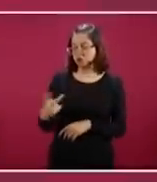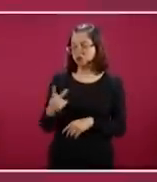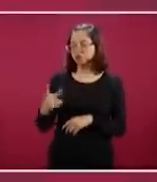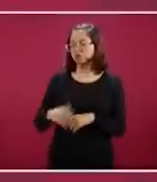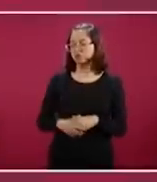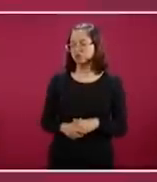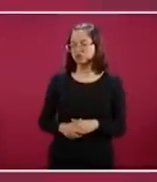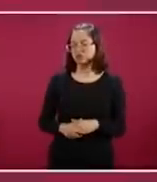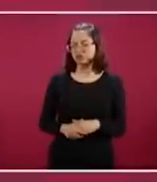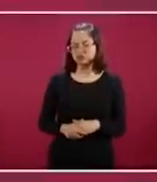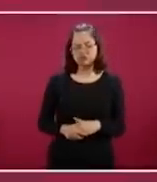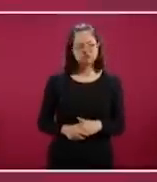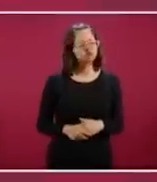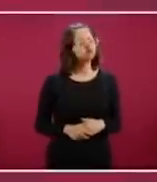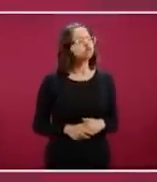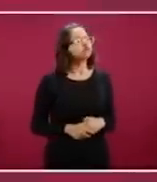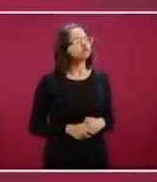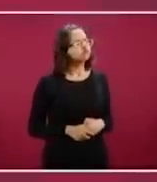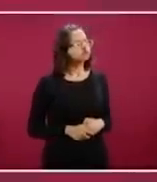Y yo